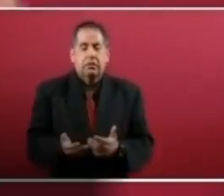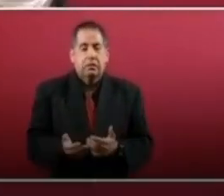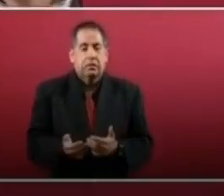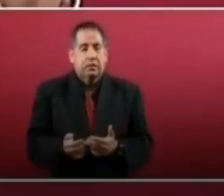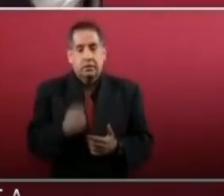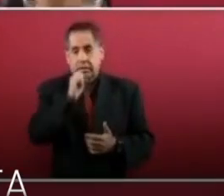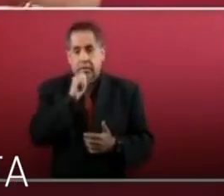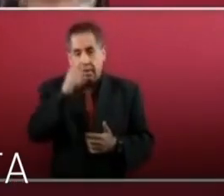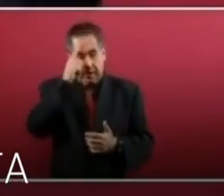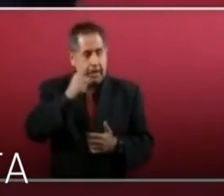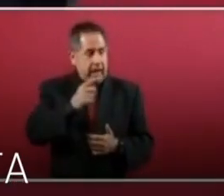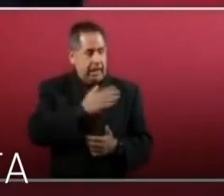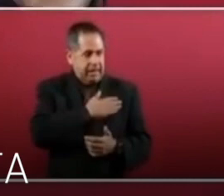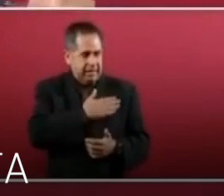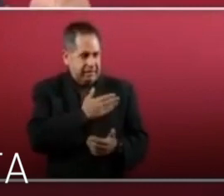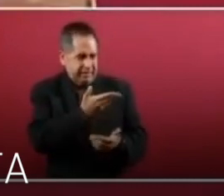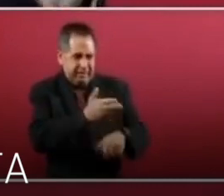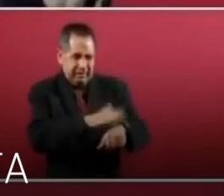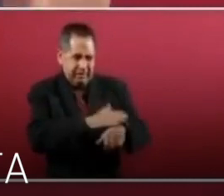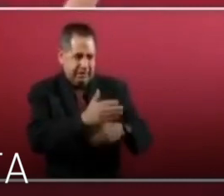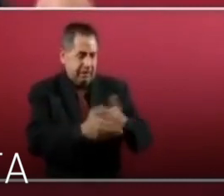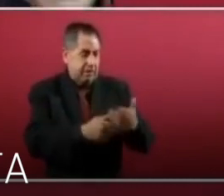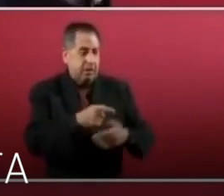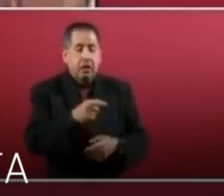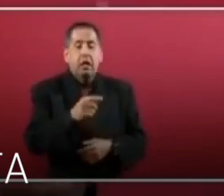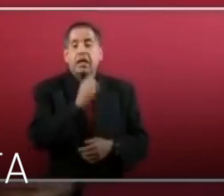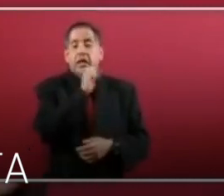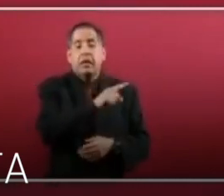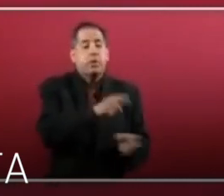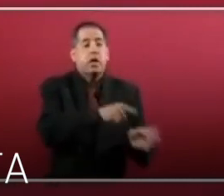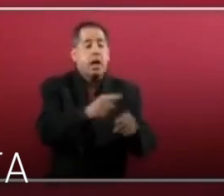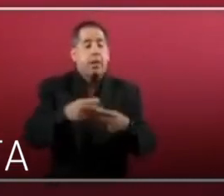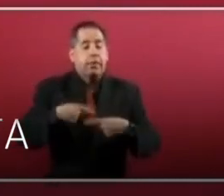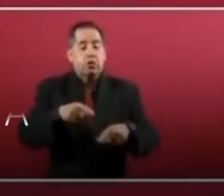también para hacer un llamado a los que tienen detenidas